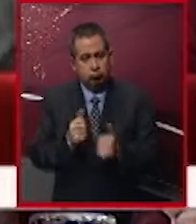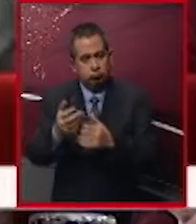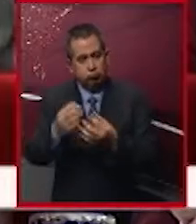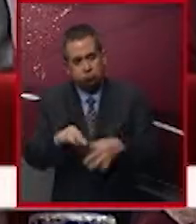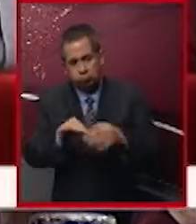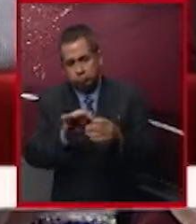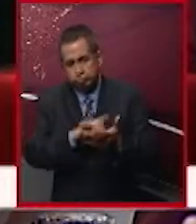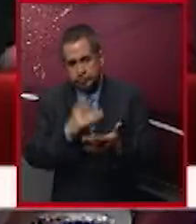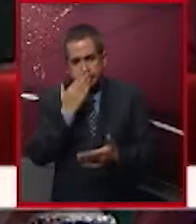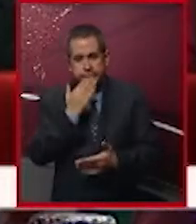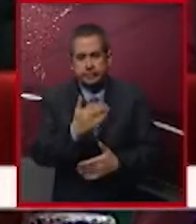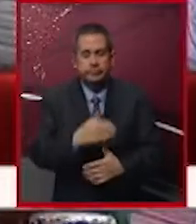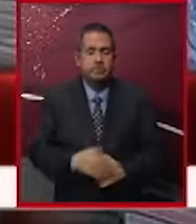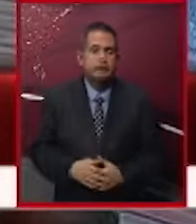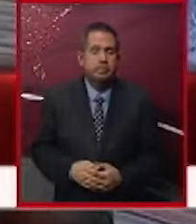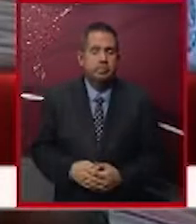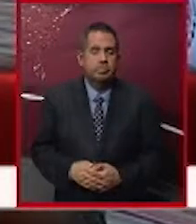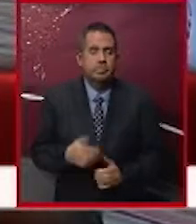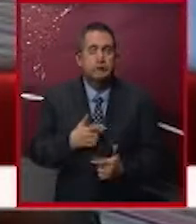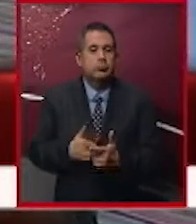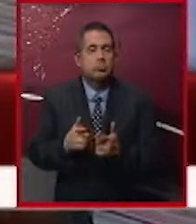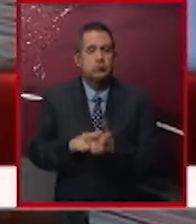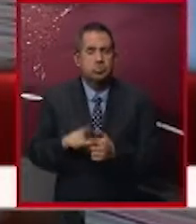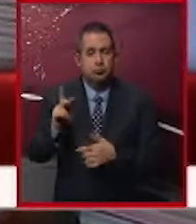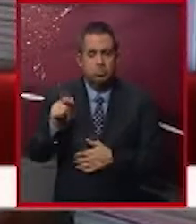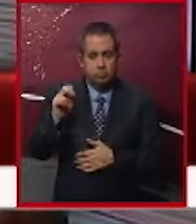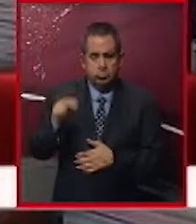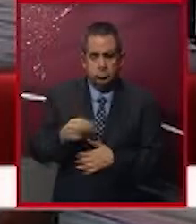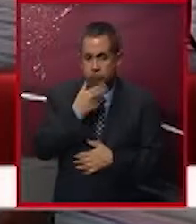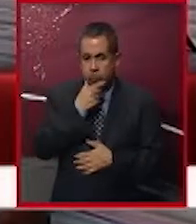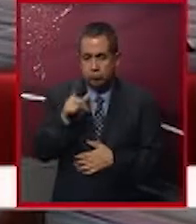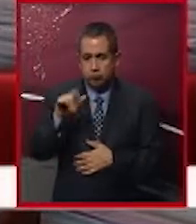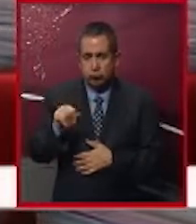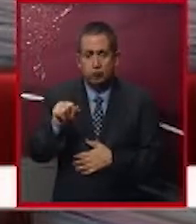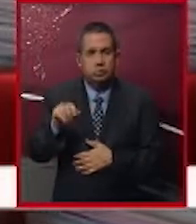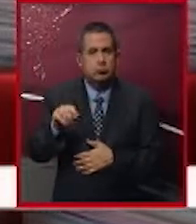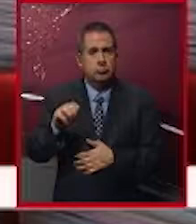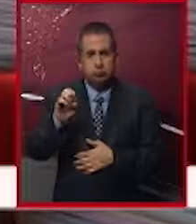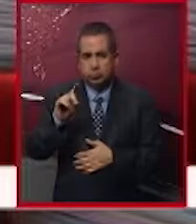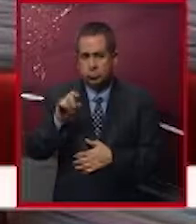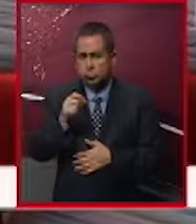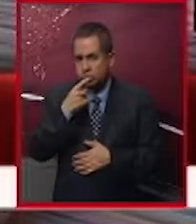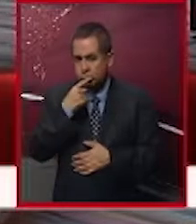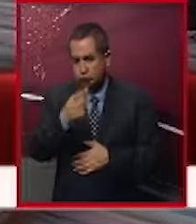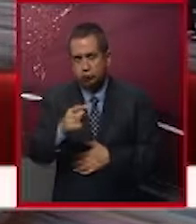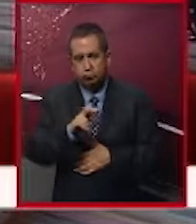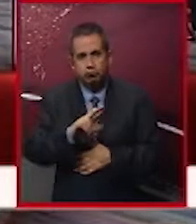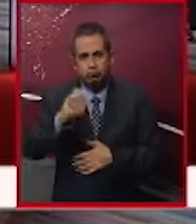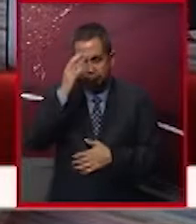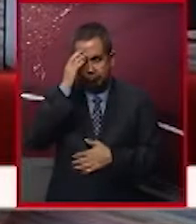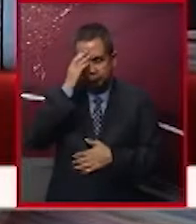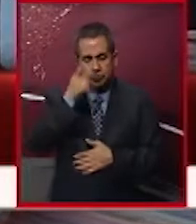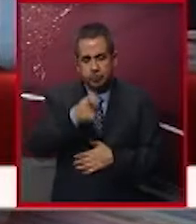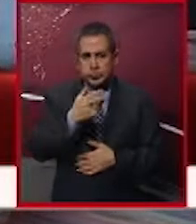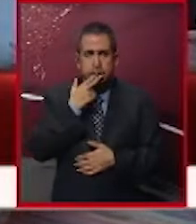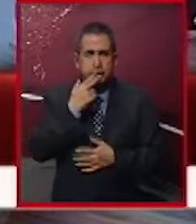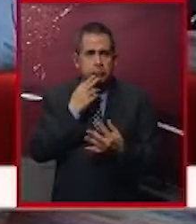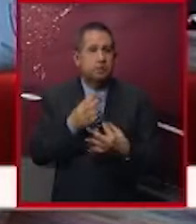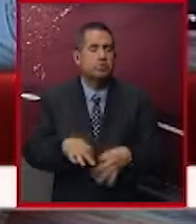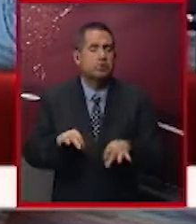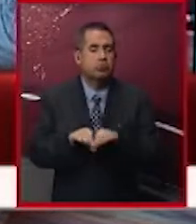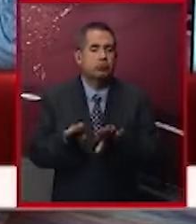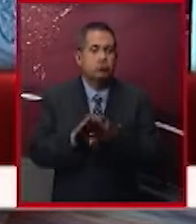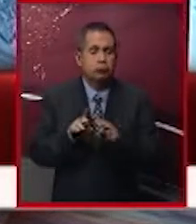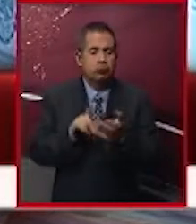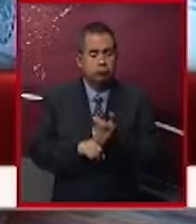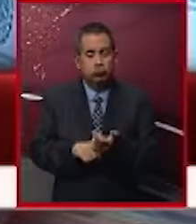gracias. En nombre del Grupo Parlamentario de Acción Nacional, Luis Alberto Mendoza Acevedo reconoció la labor del funcionario en la renegociación del tratado y sostuvo que a